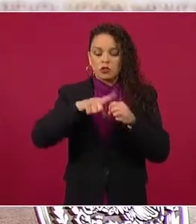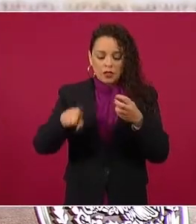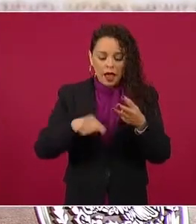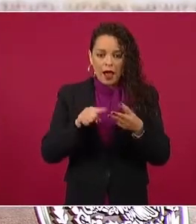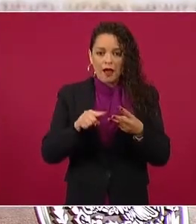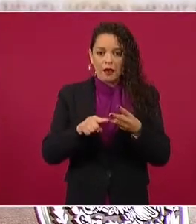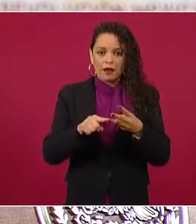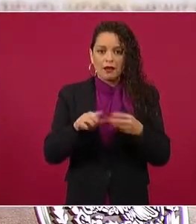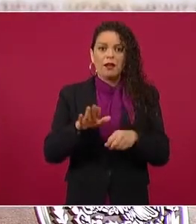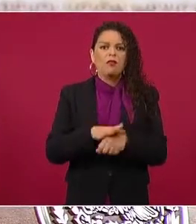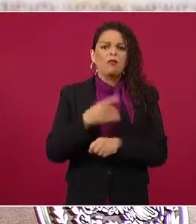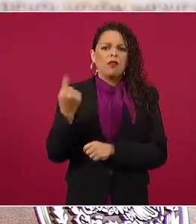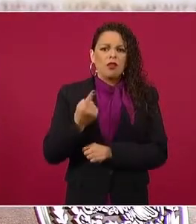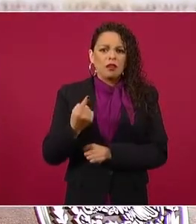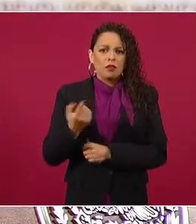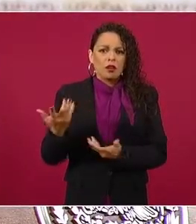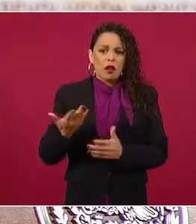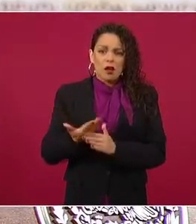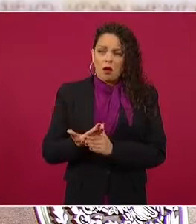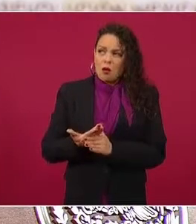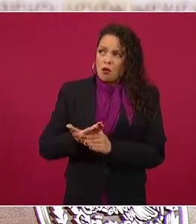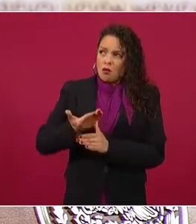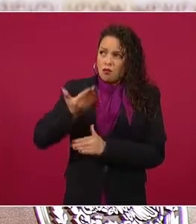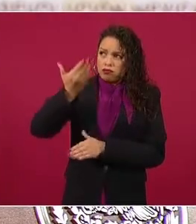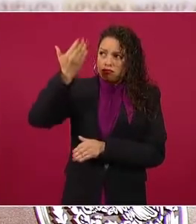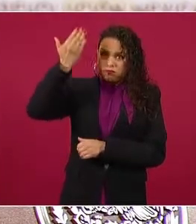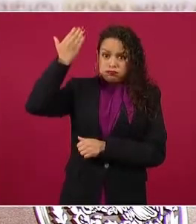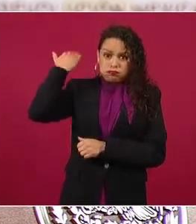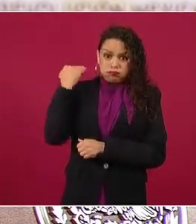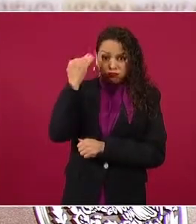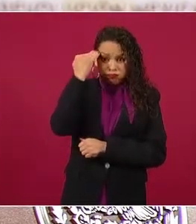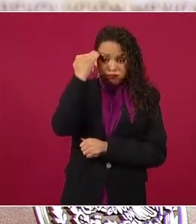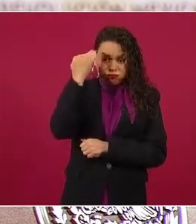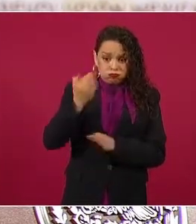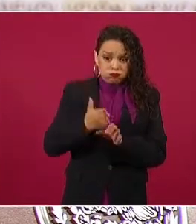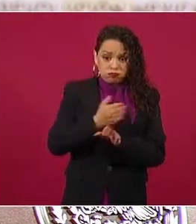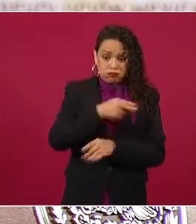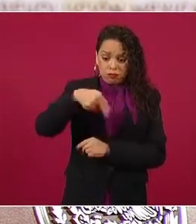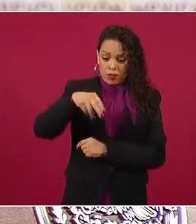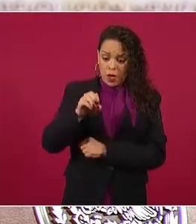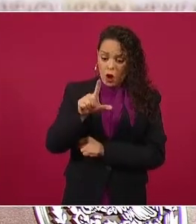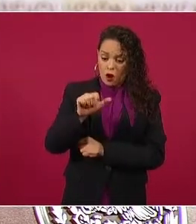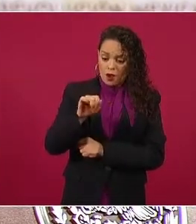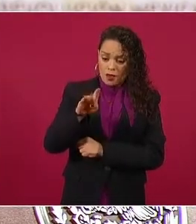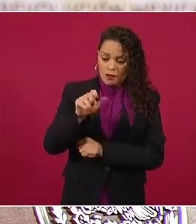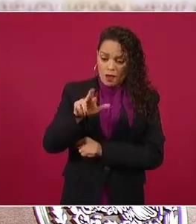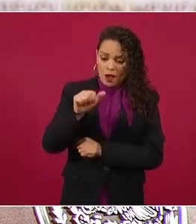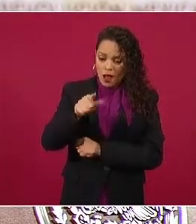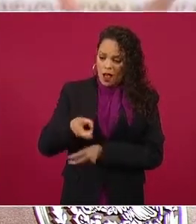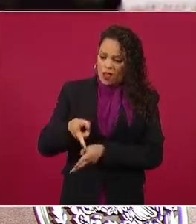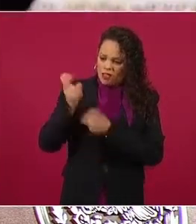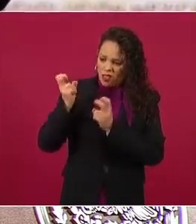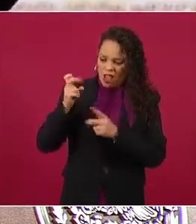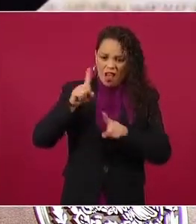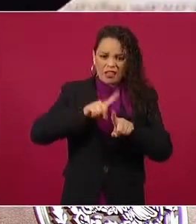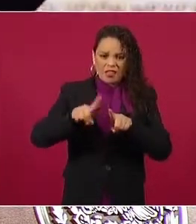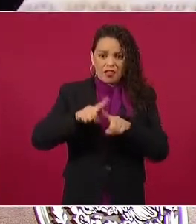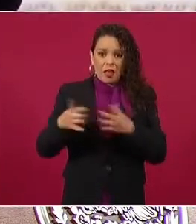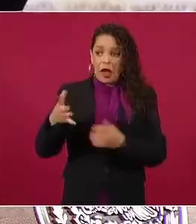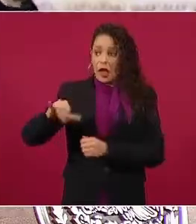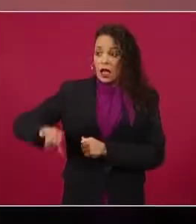que se originó con el modelo neoliberal, con el modelo de saqueo, donde lo